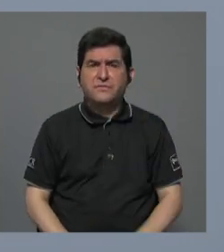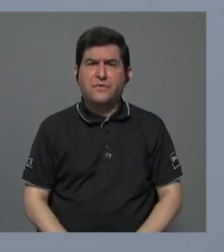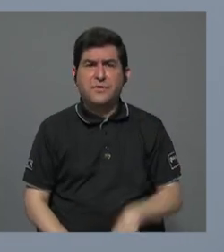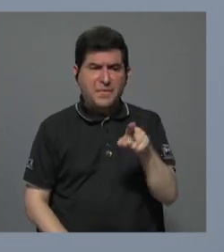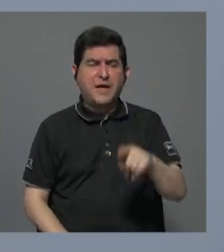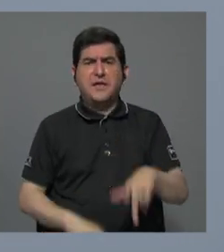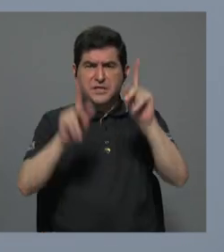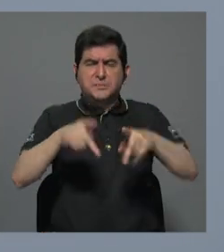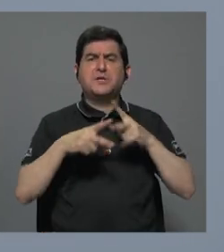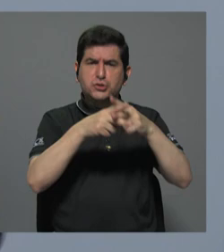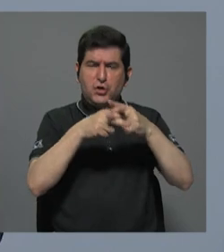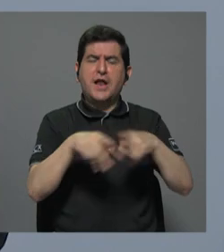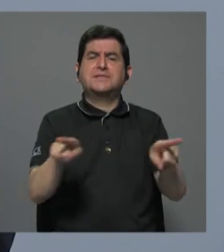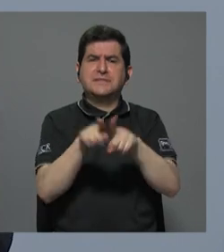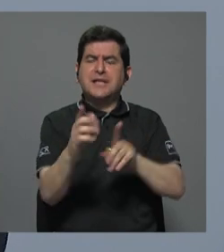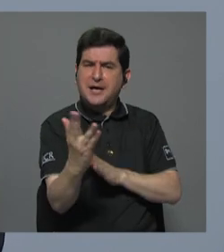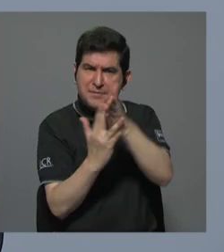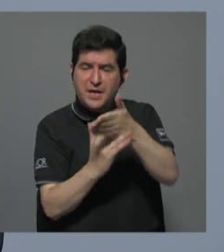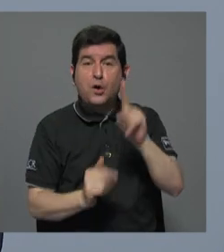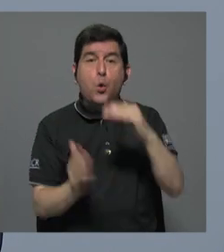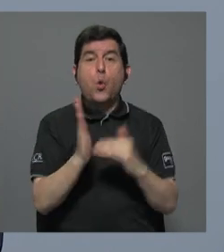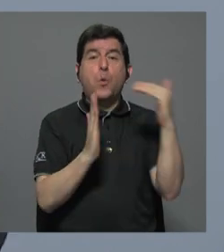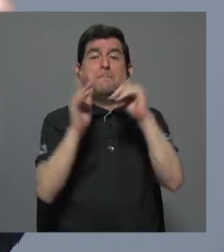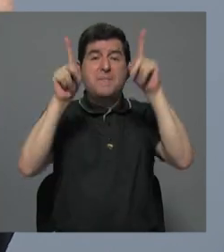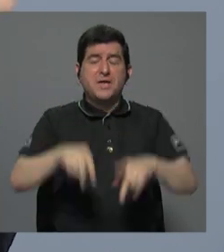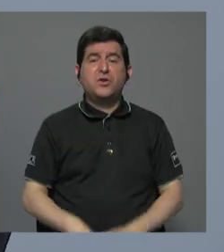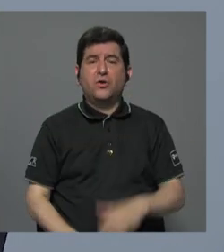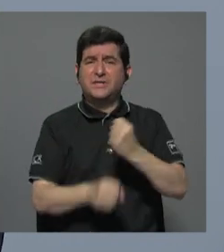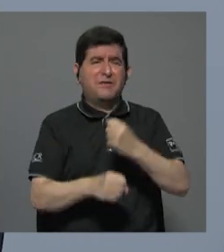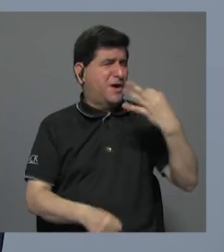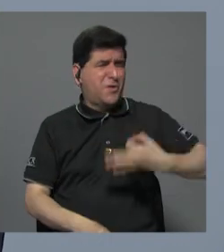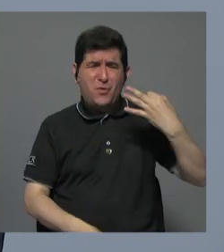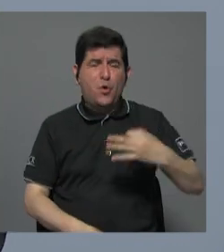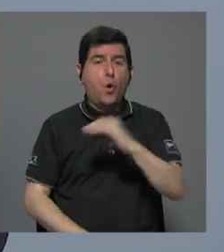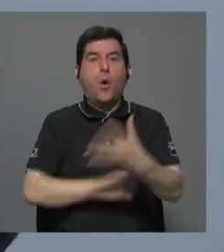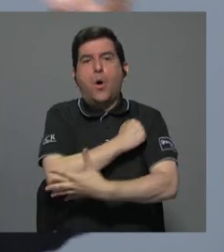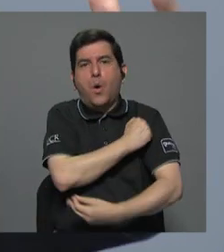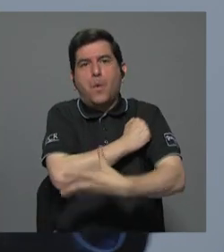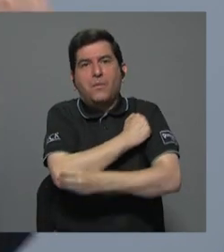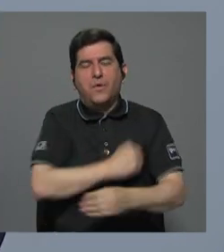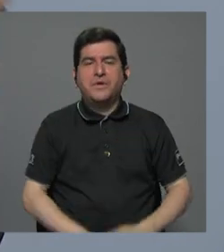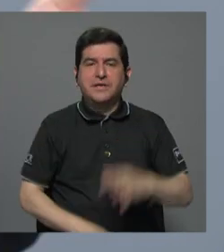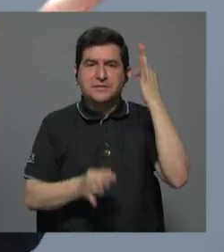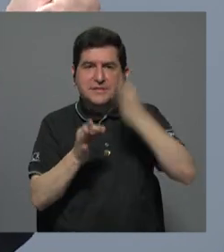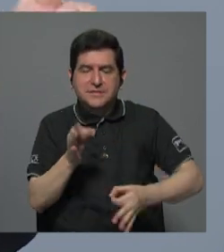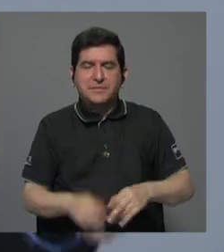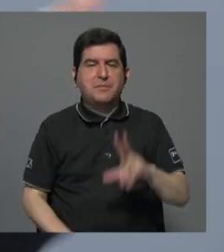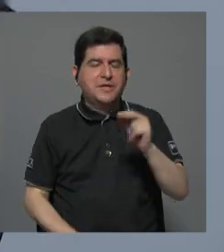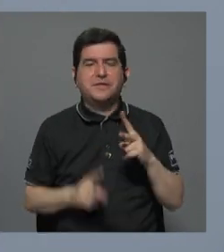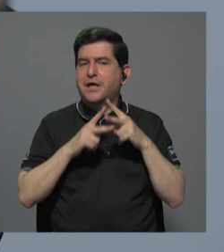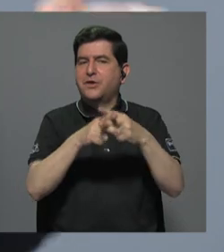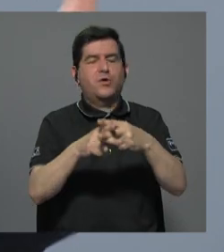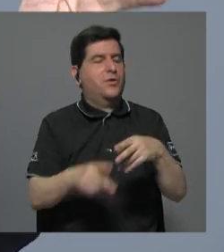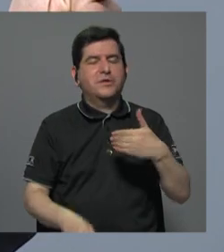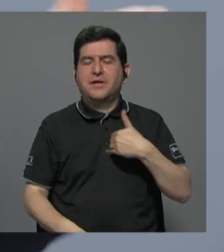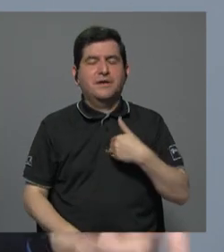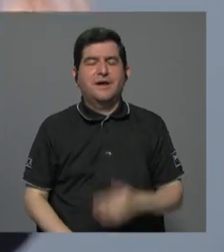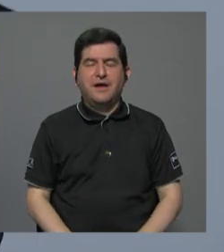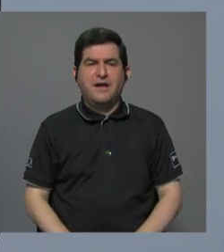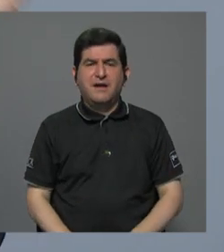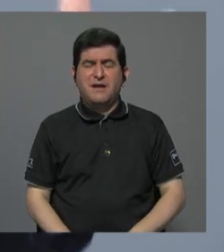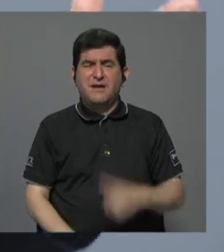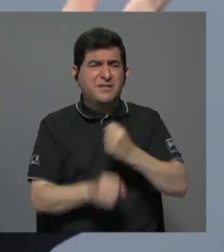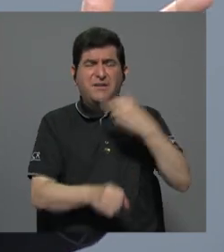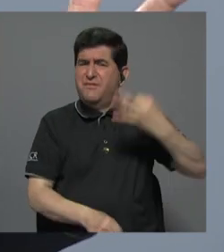sujetos de crédito cuando hoy ese millón de personas que están informalidad y las que están en pobreza sencillamente no son sujetos de crédito están en informalidad